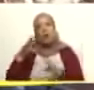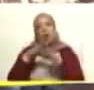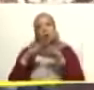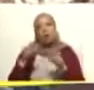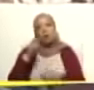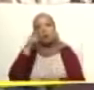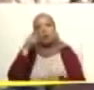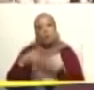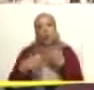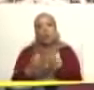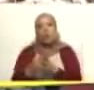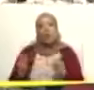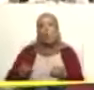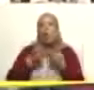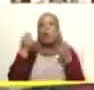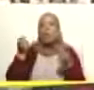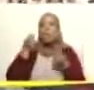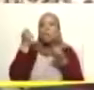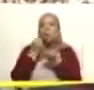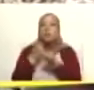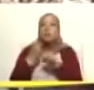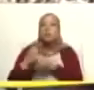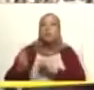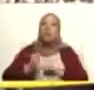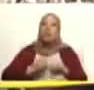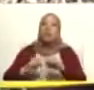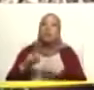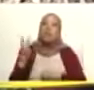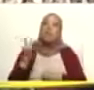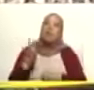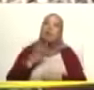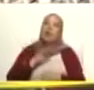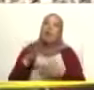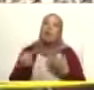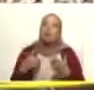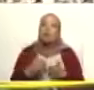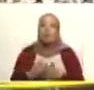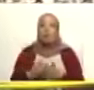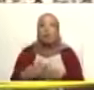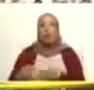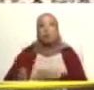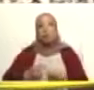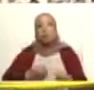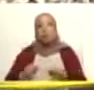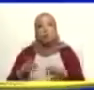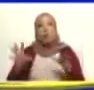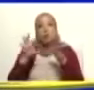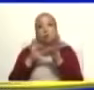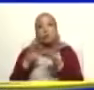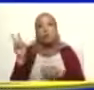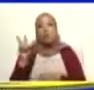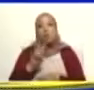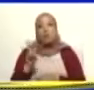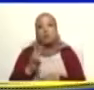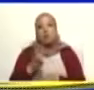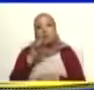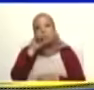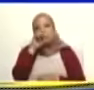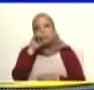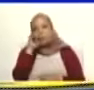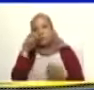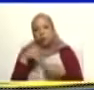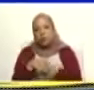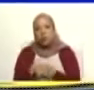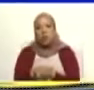el comando de campaña del Movimiento Venezuela Toda, Movimiento de Unión Nacional,